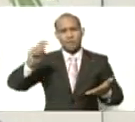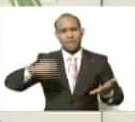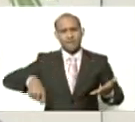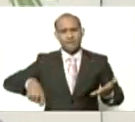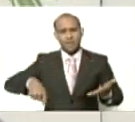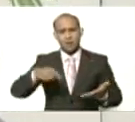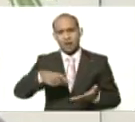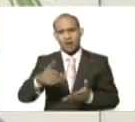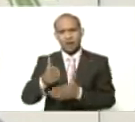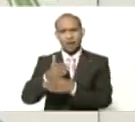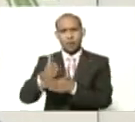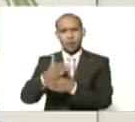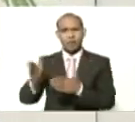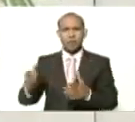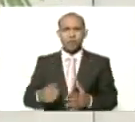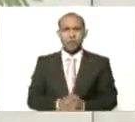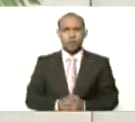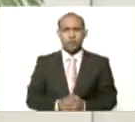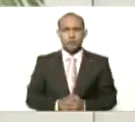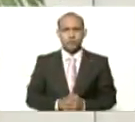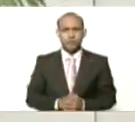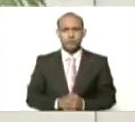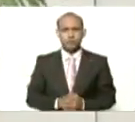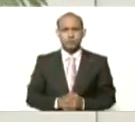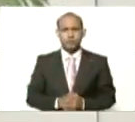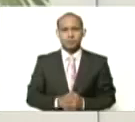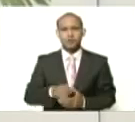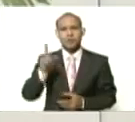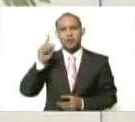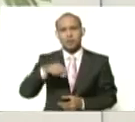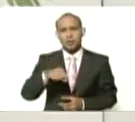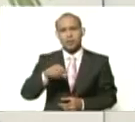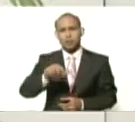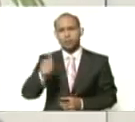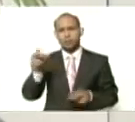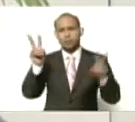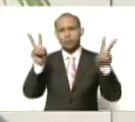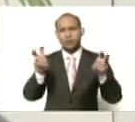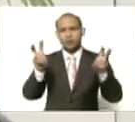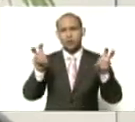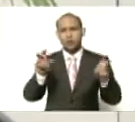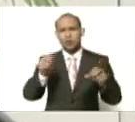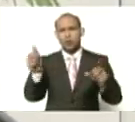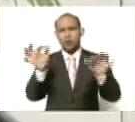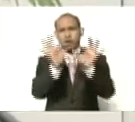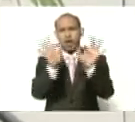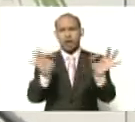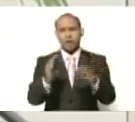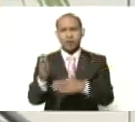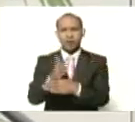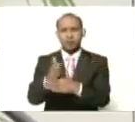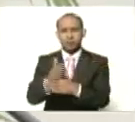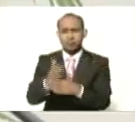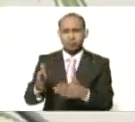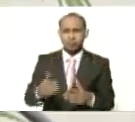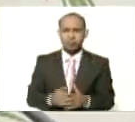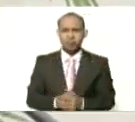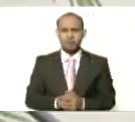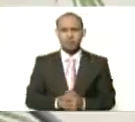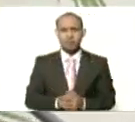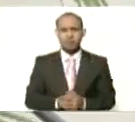esta cooperación. Hemos además abordado otros mecanismos de cooperación en minería